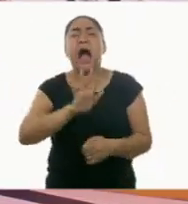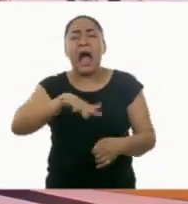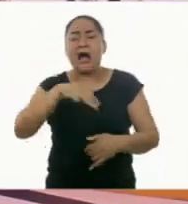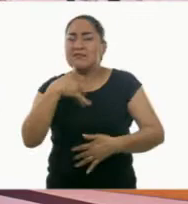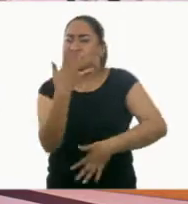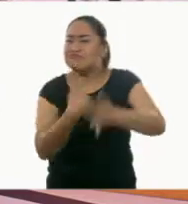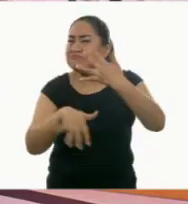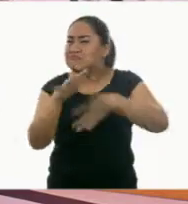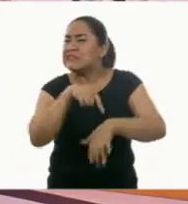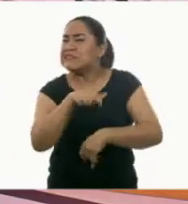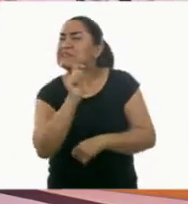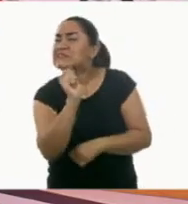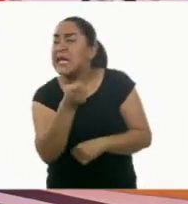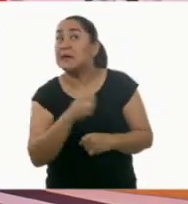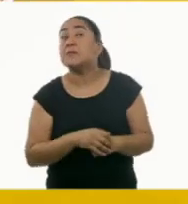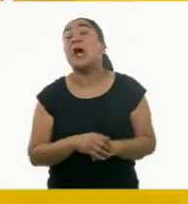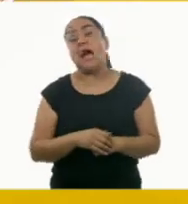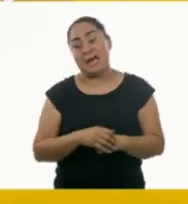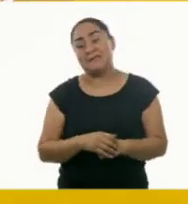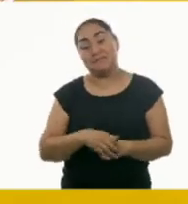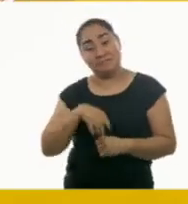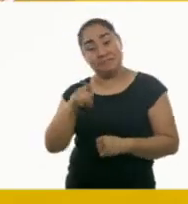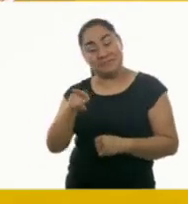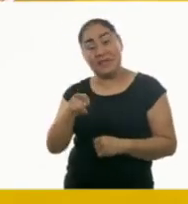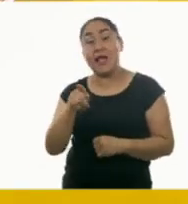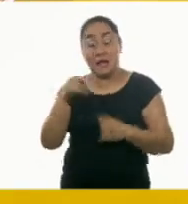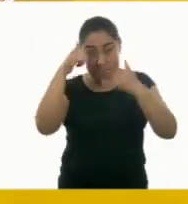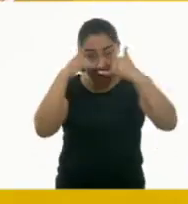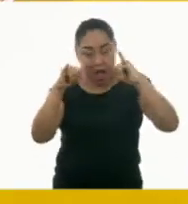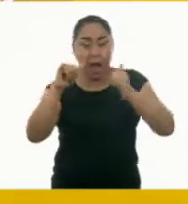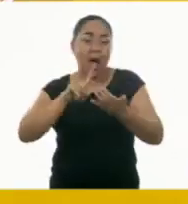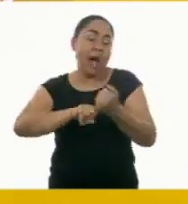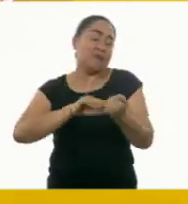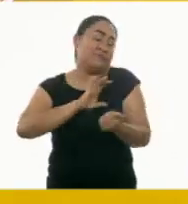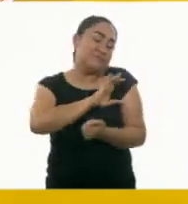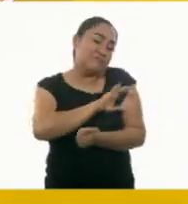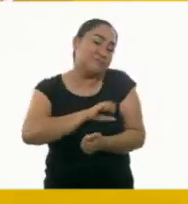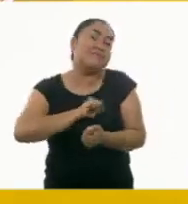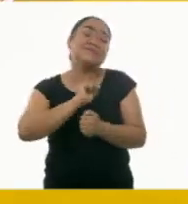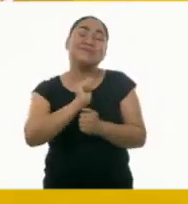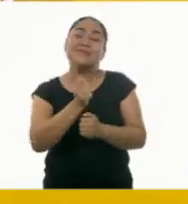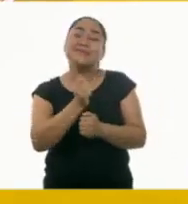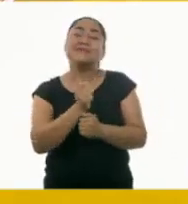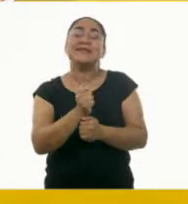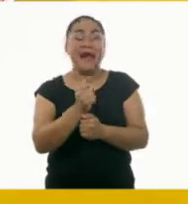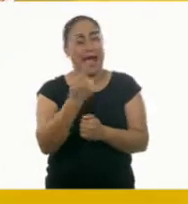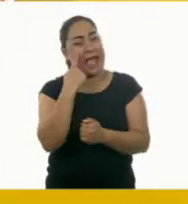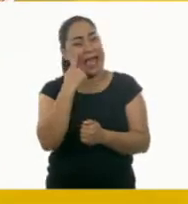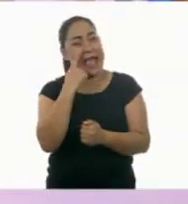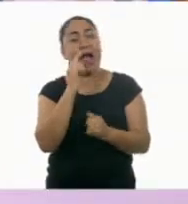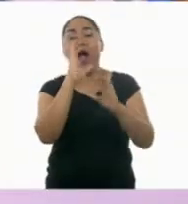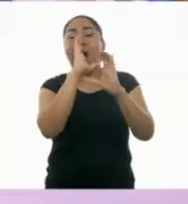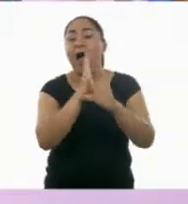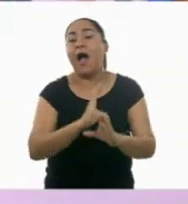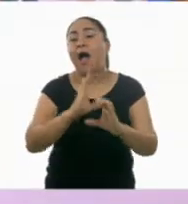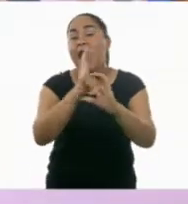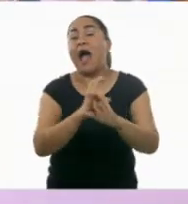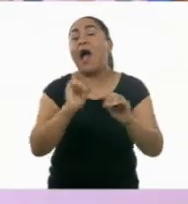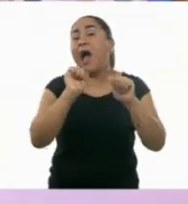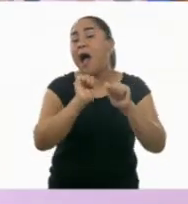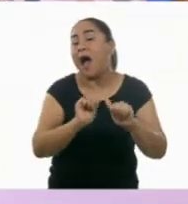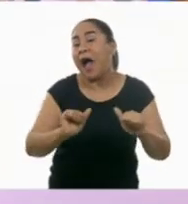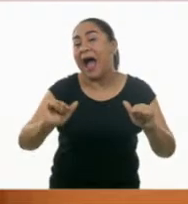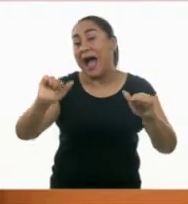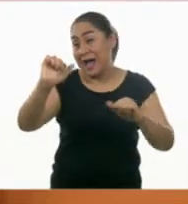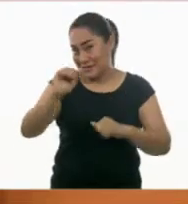Que a la vaca le encantaba cantar con la letra A. Así es. Pero además,